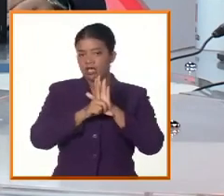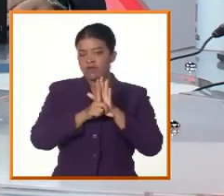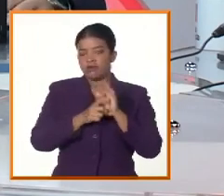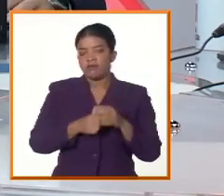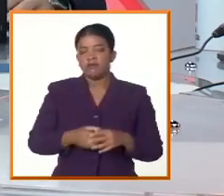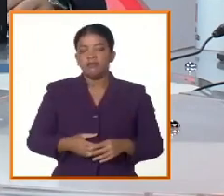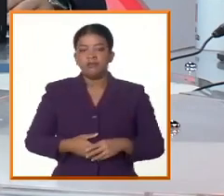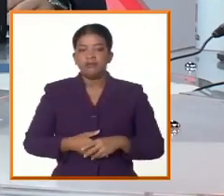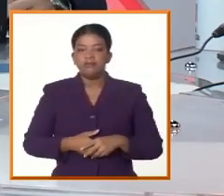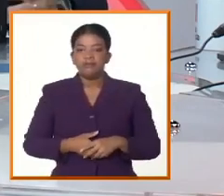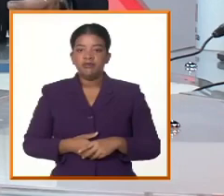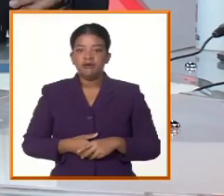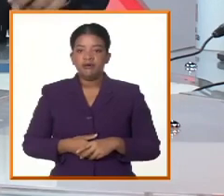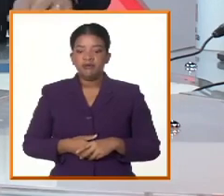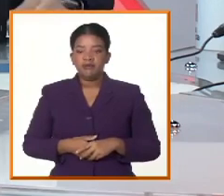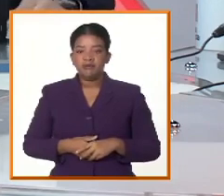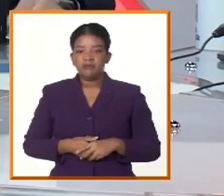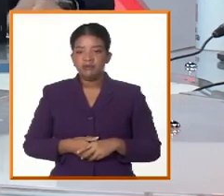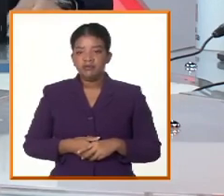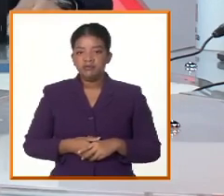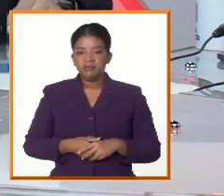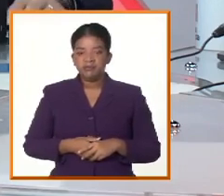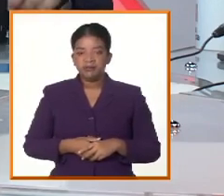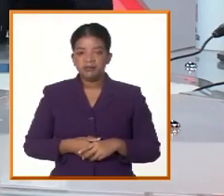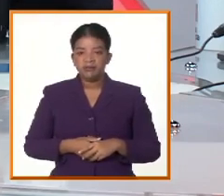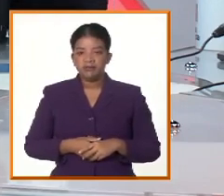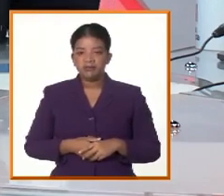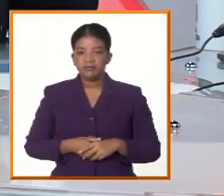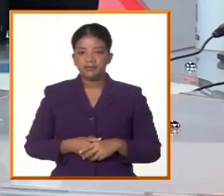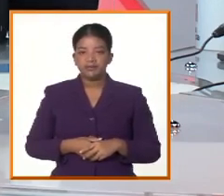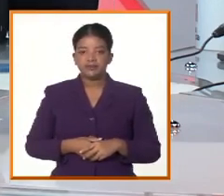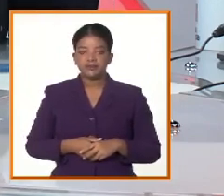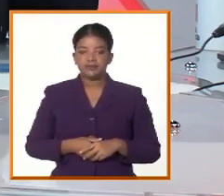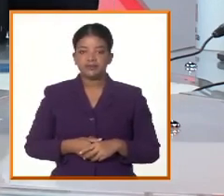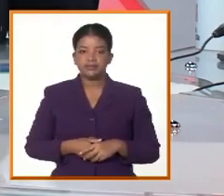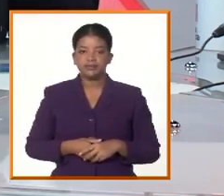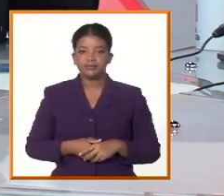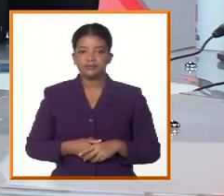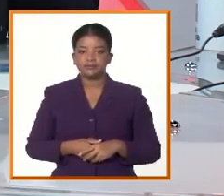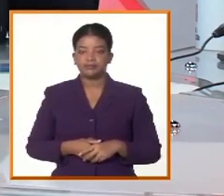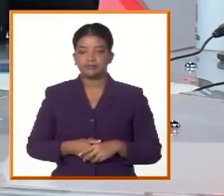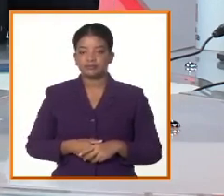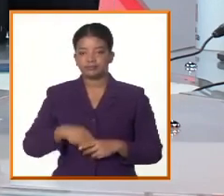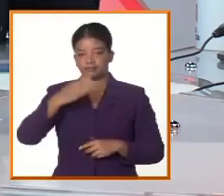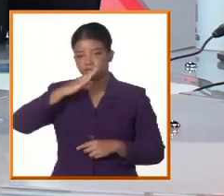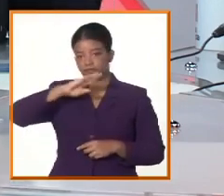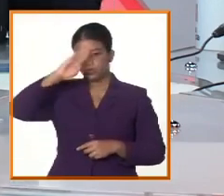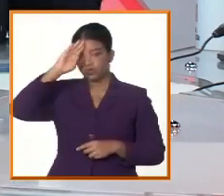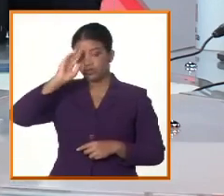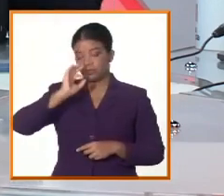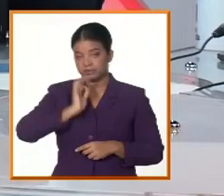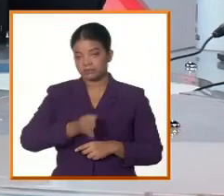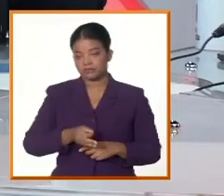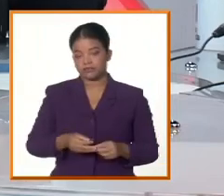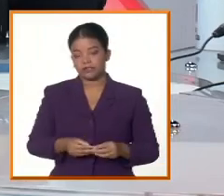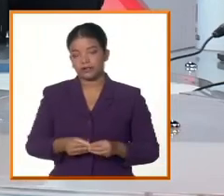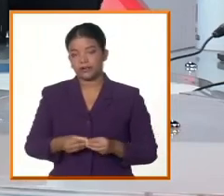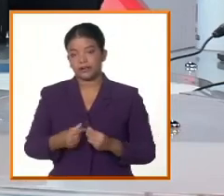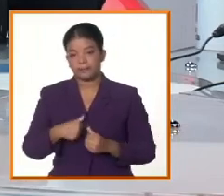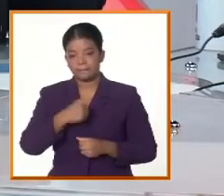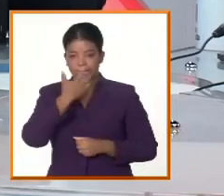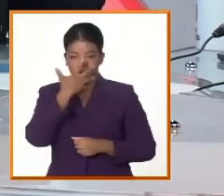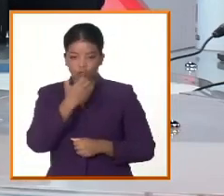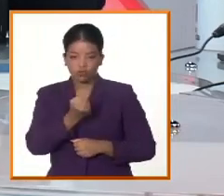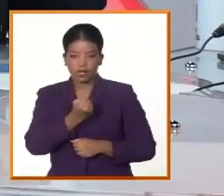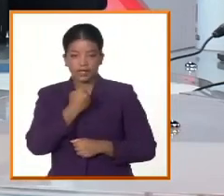alimentaria y de soberanía alimentaria de nuestro país además de Educación nutricional me gustaría Jesús pues